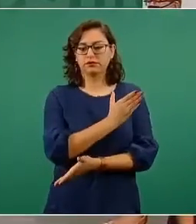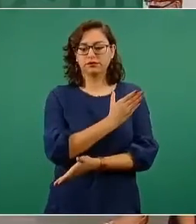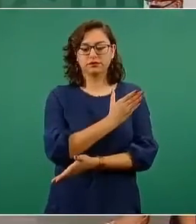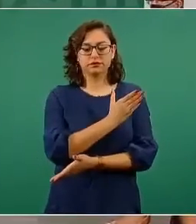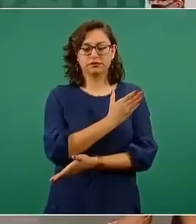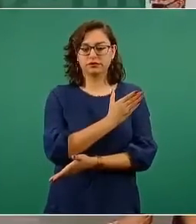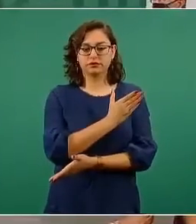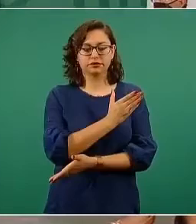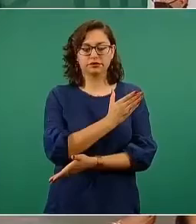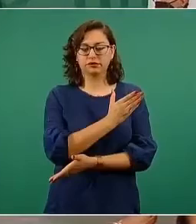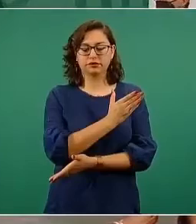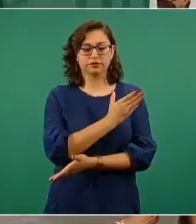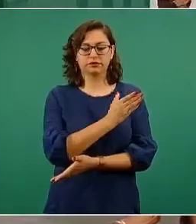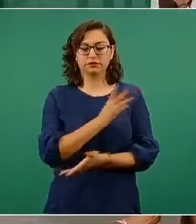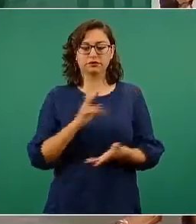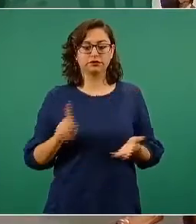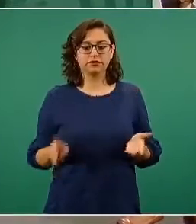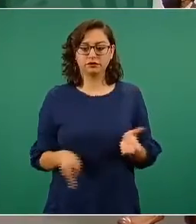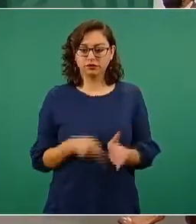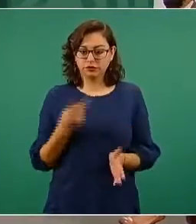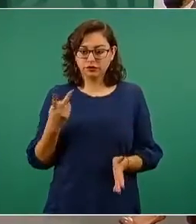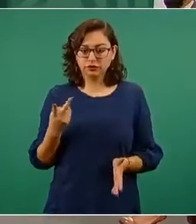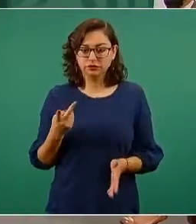no va a